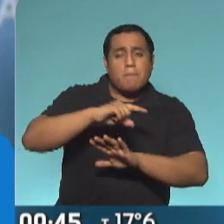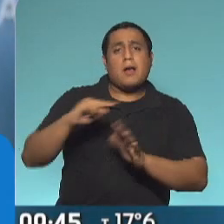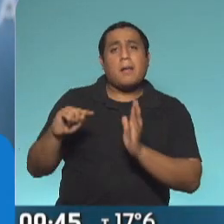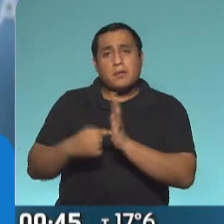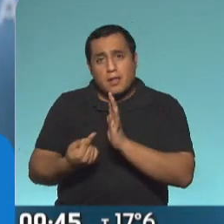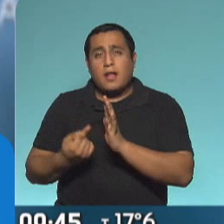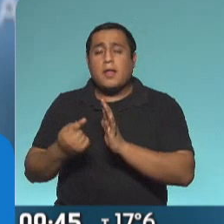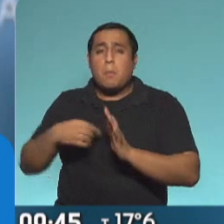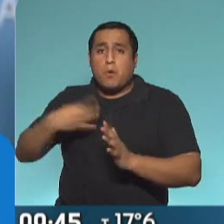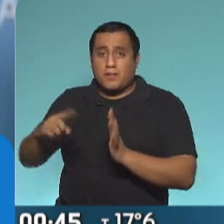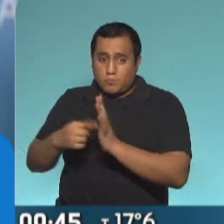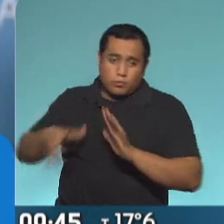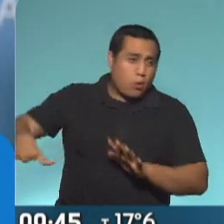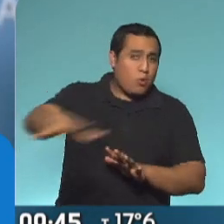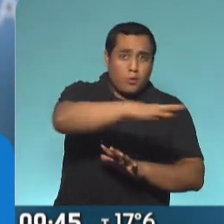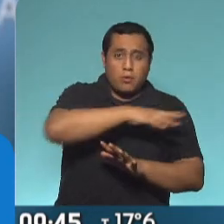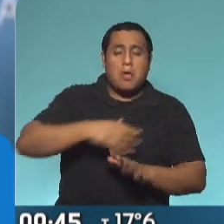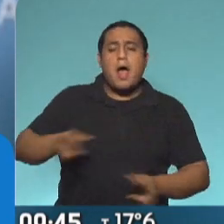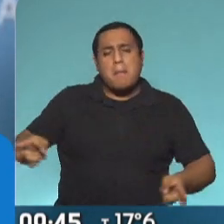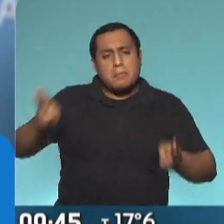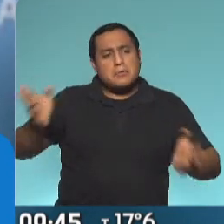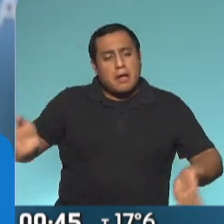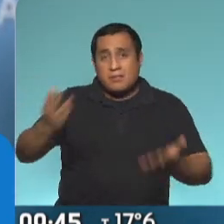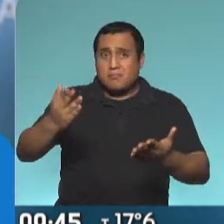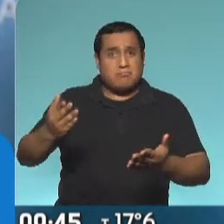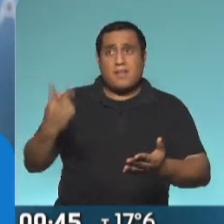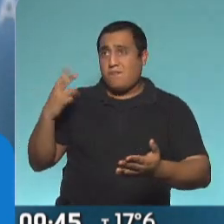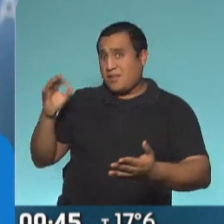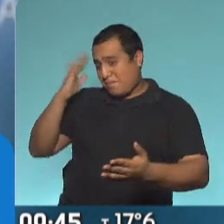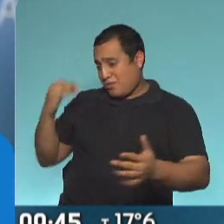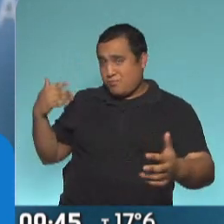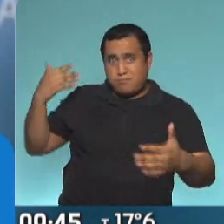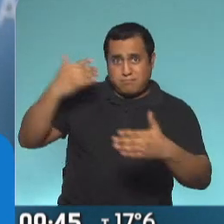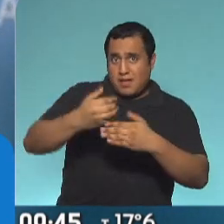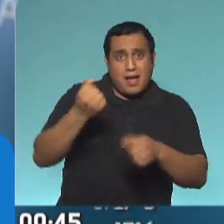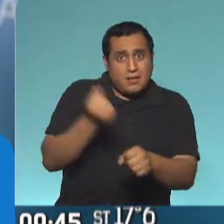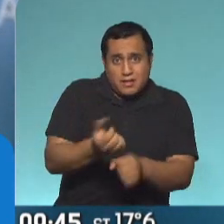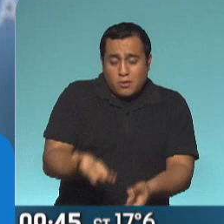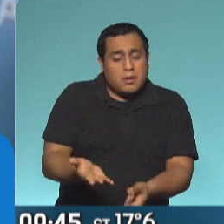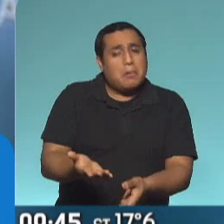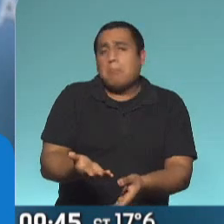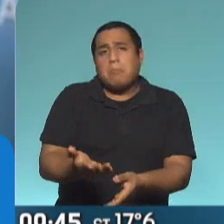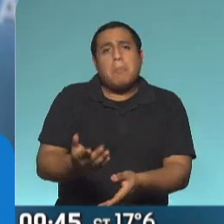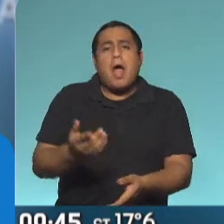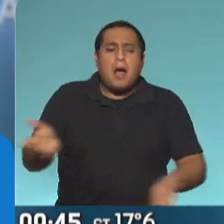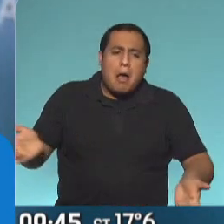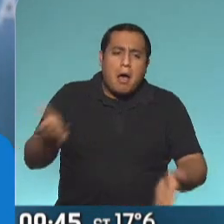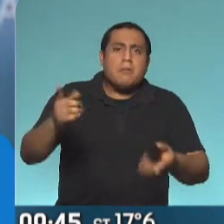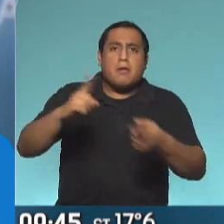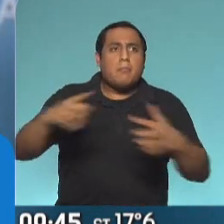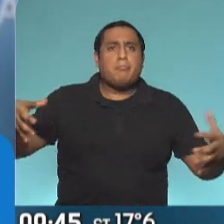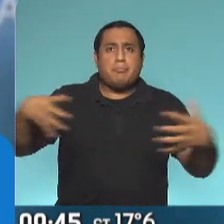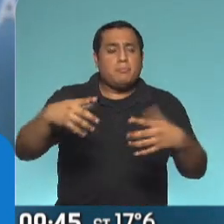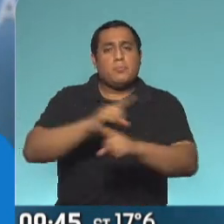y la región metropolitana nunca autorizadas desde el 20 de marzo las reuniones sociales y no han sido solicitadas excepciones por las